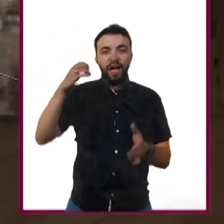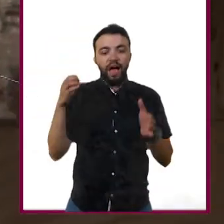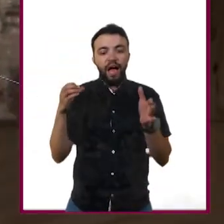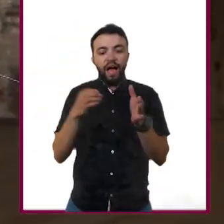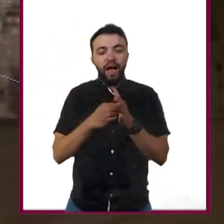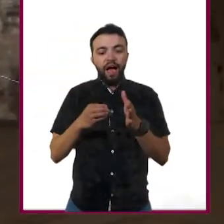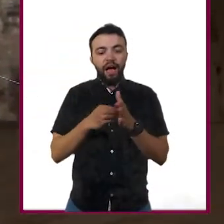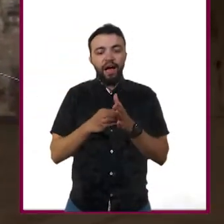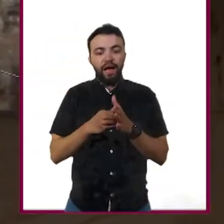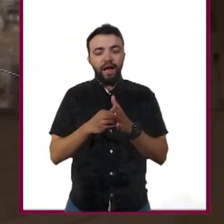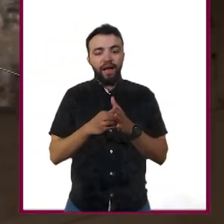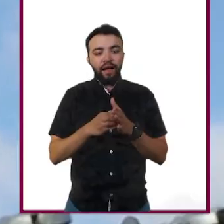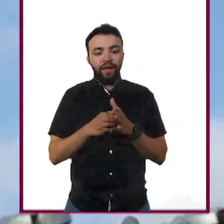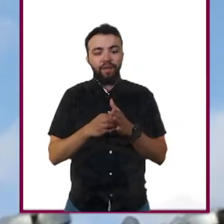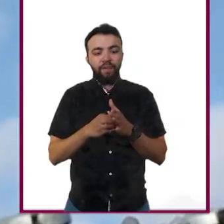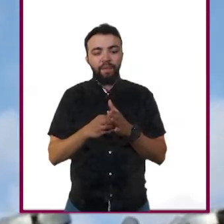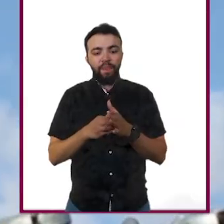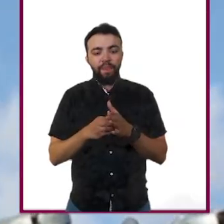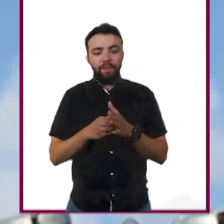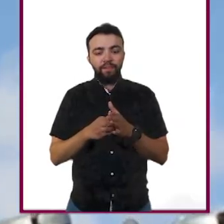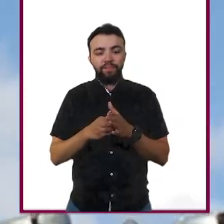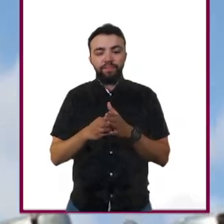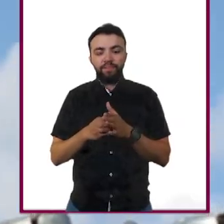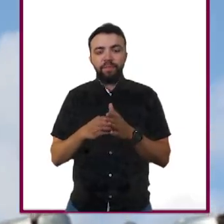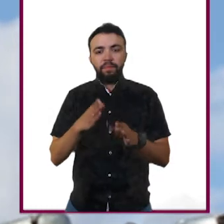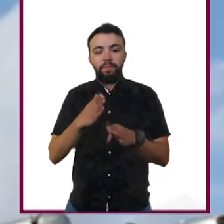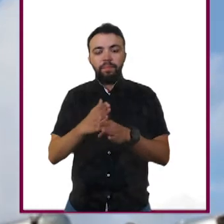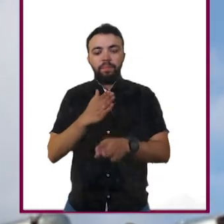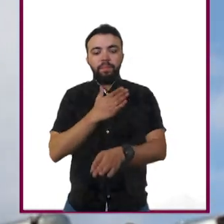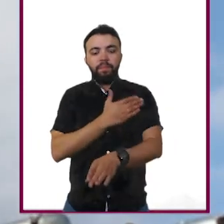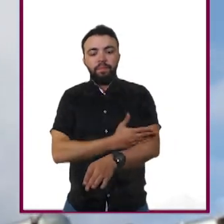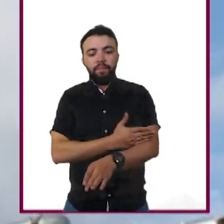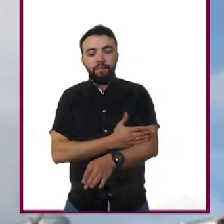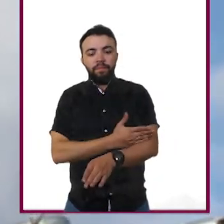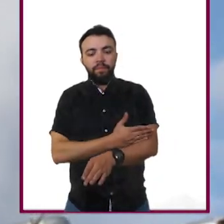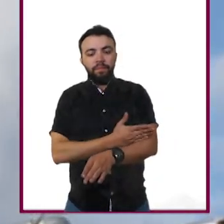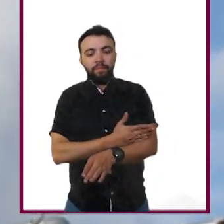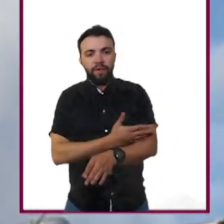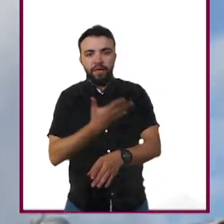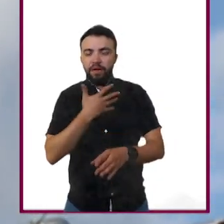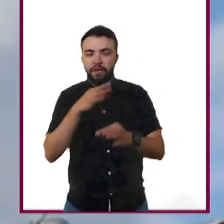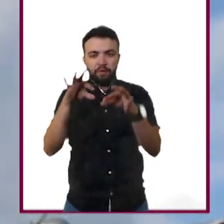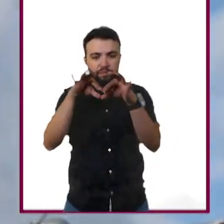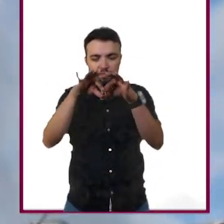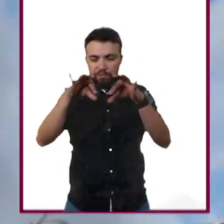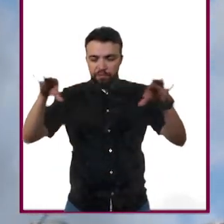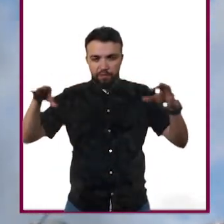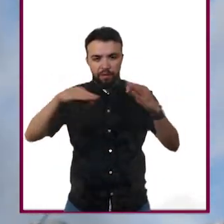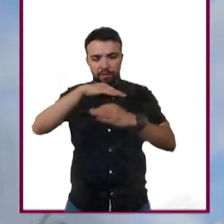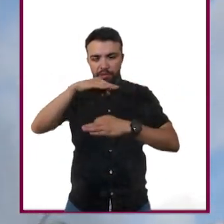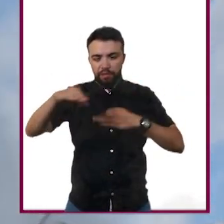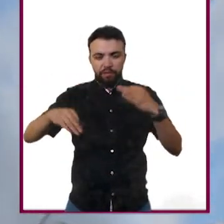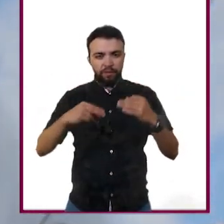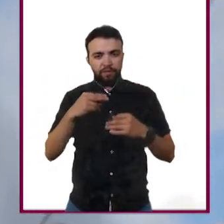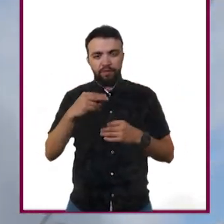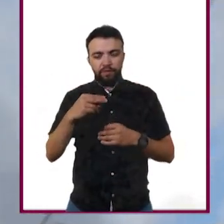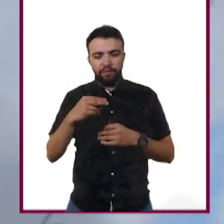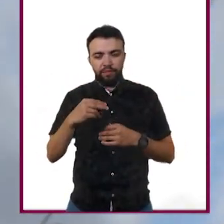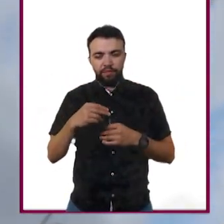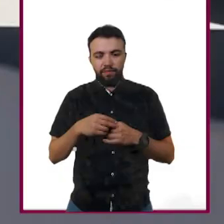que, con, sus, con sus maderas y sus costillas y sus huequitos